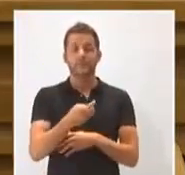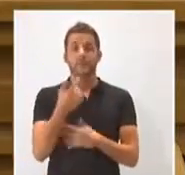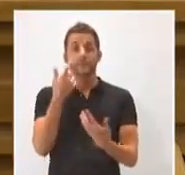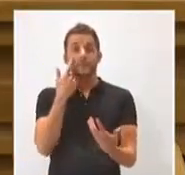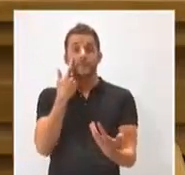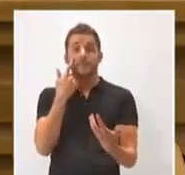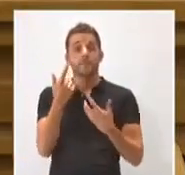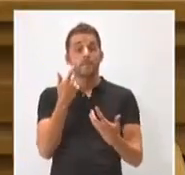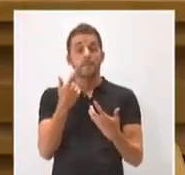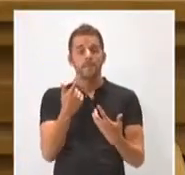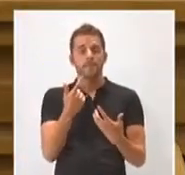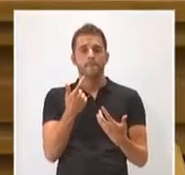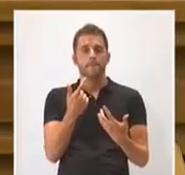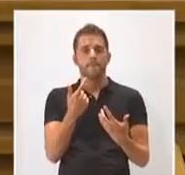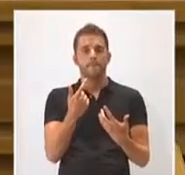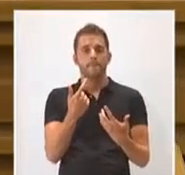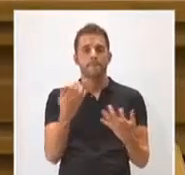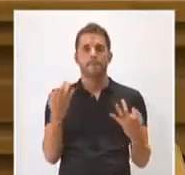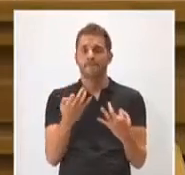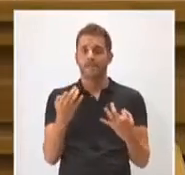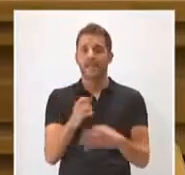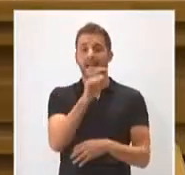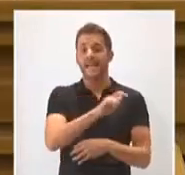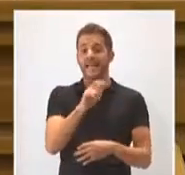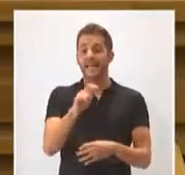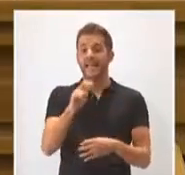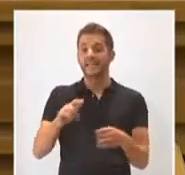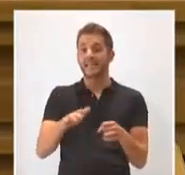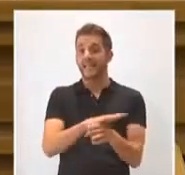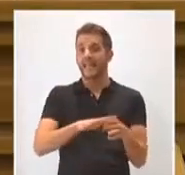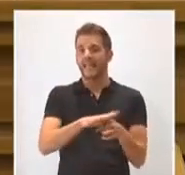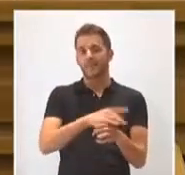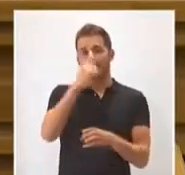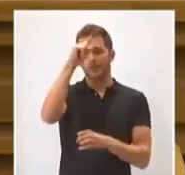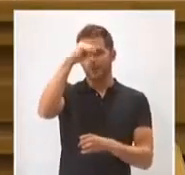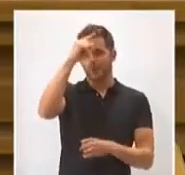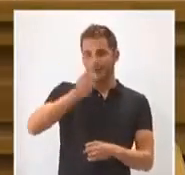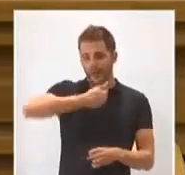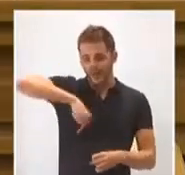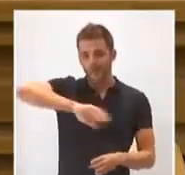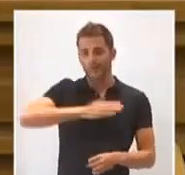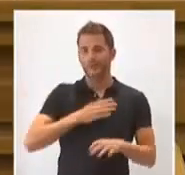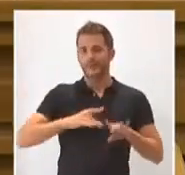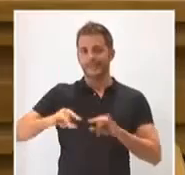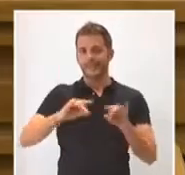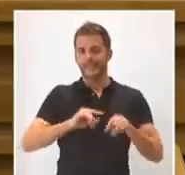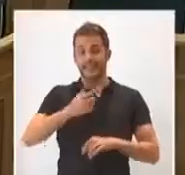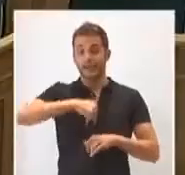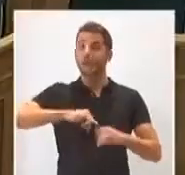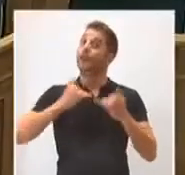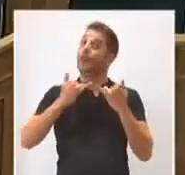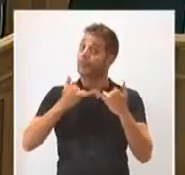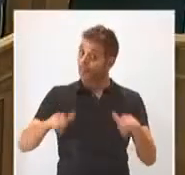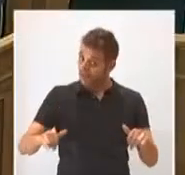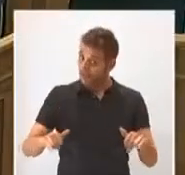todo sobre todo y fundamentalmente a la gente del mundo de la cultura de nuestra tierra vamos a celebrarlo